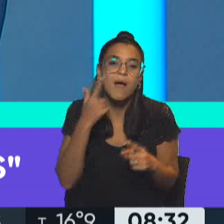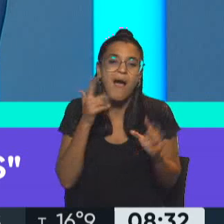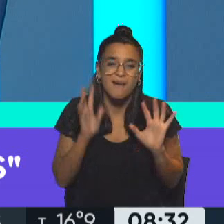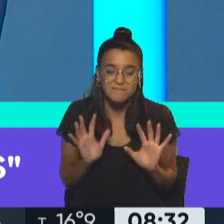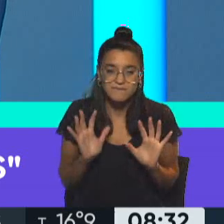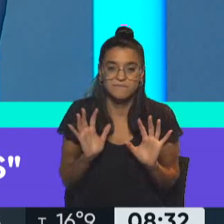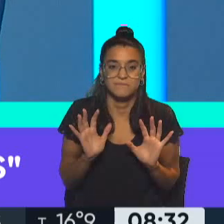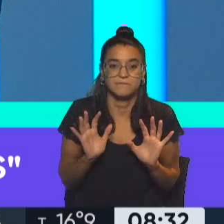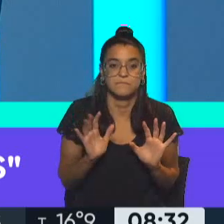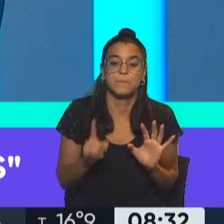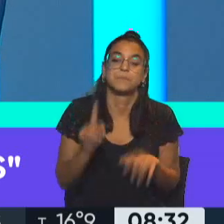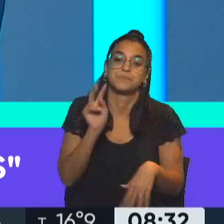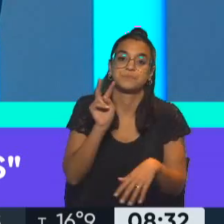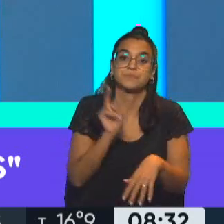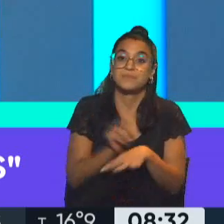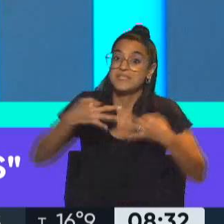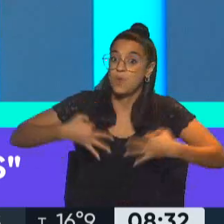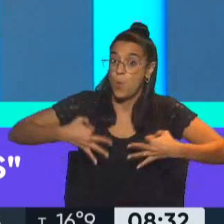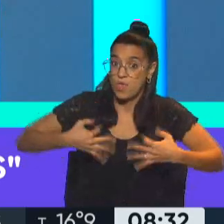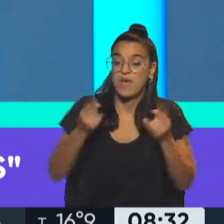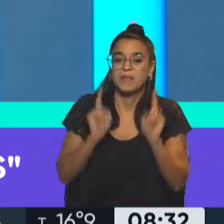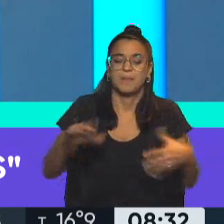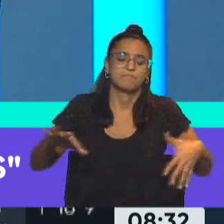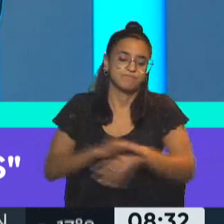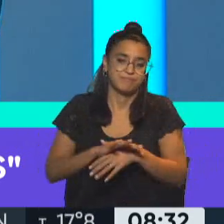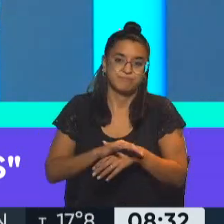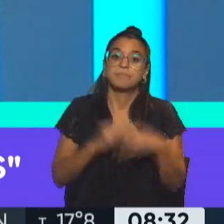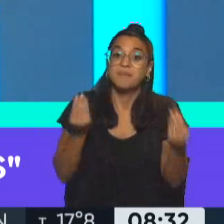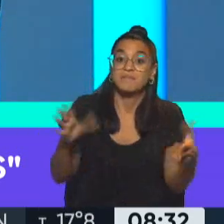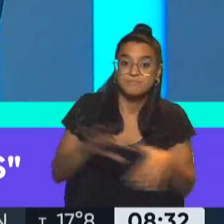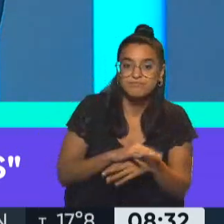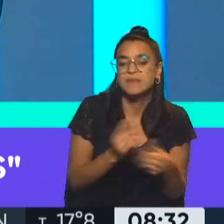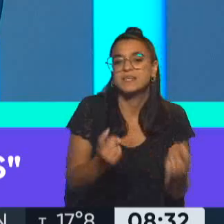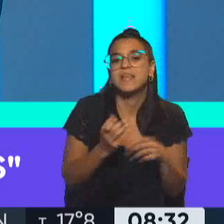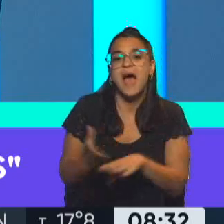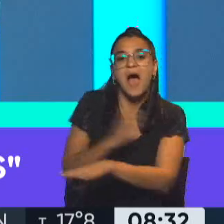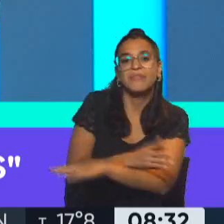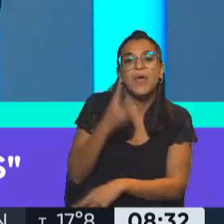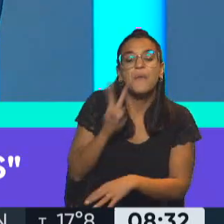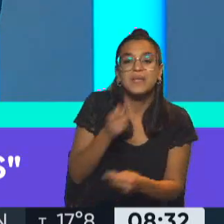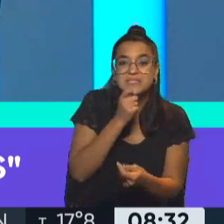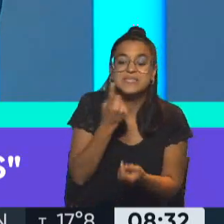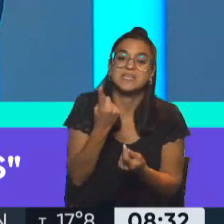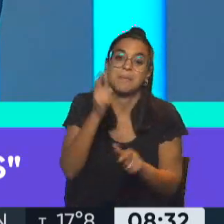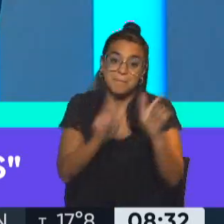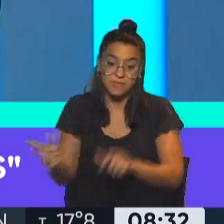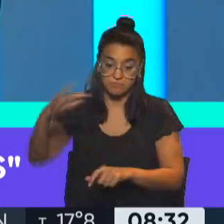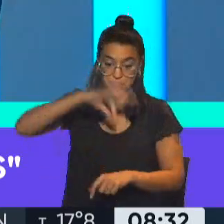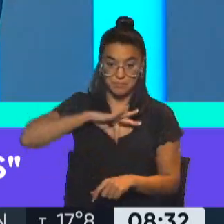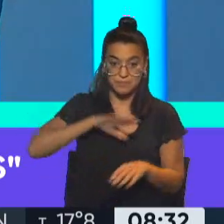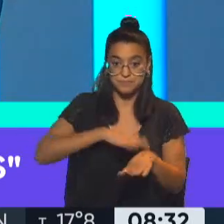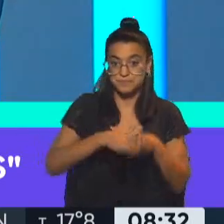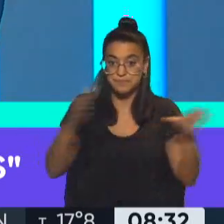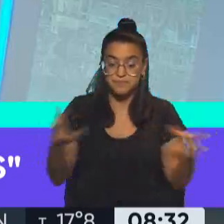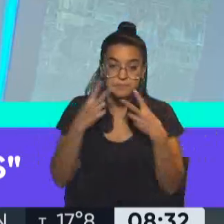justamente la seguridad y la eficacia para la eficacia necesitas empezar a ver si aquellos que se infectan en el transcurso del